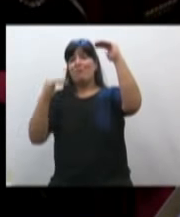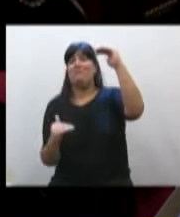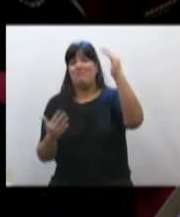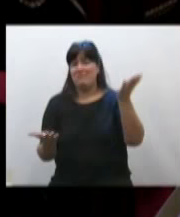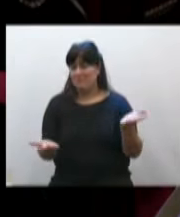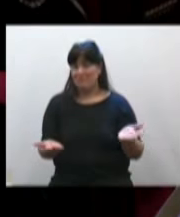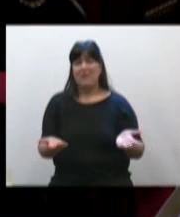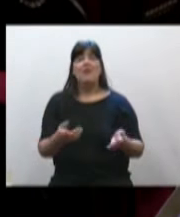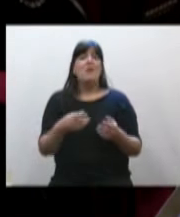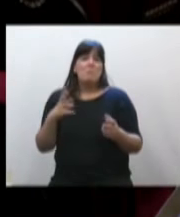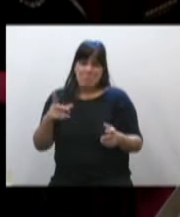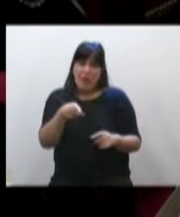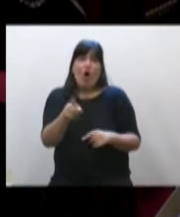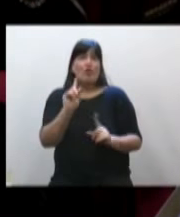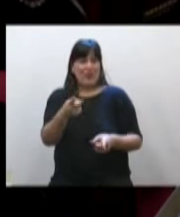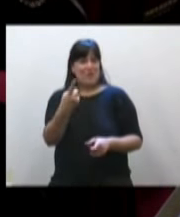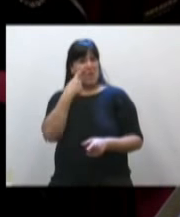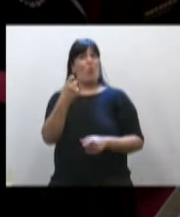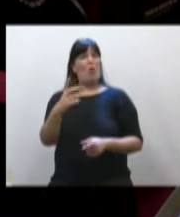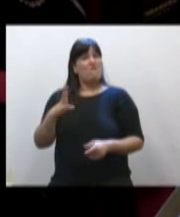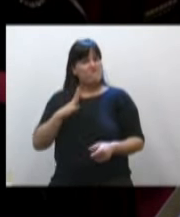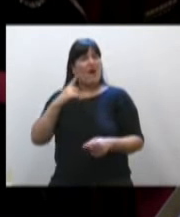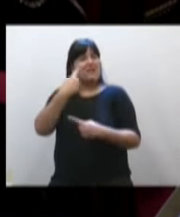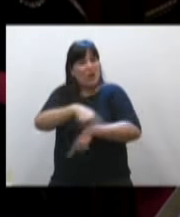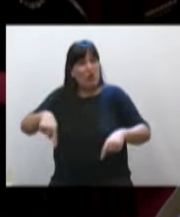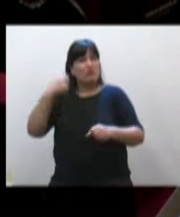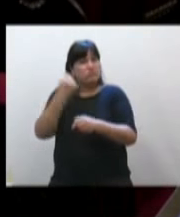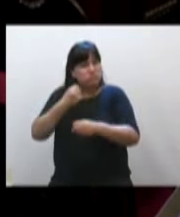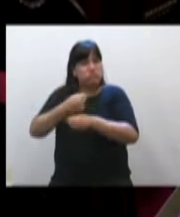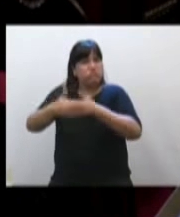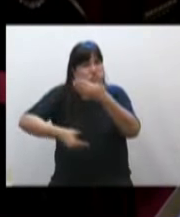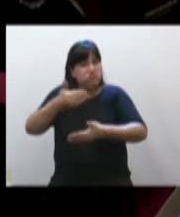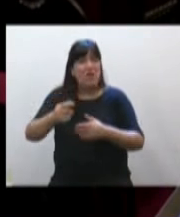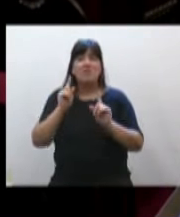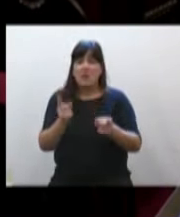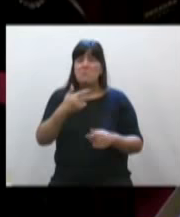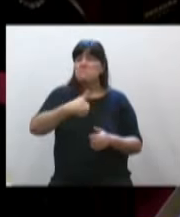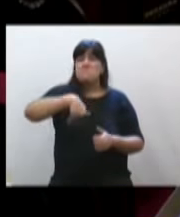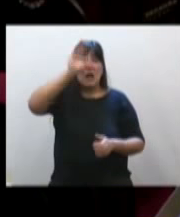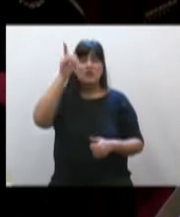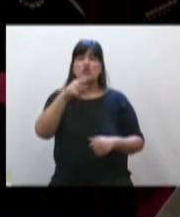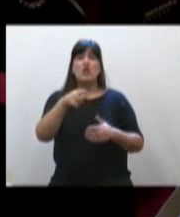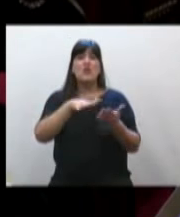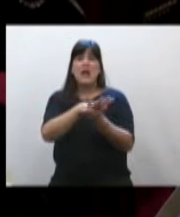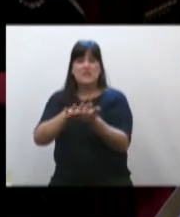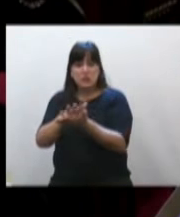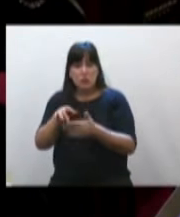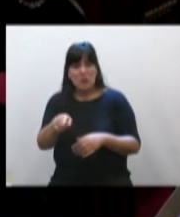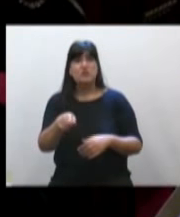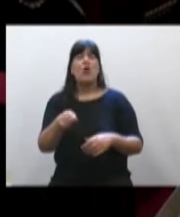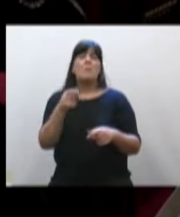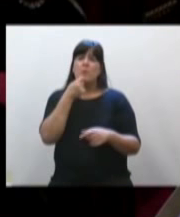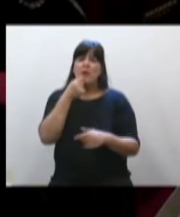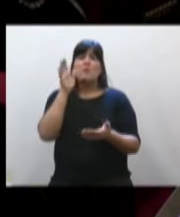tantas muertes de mujeres pobres en la República Argentina. María de Los Ángeles, gracias. Y bueno, estaremos expectantes a lo que suceda y allí